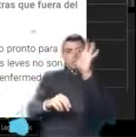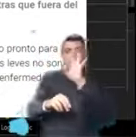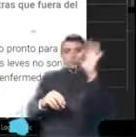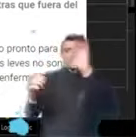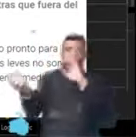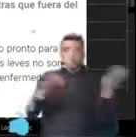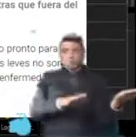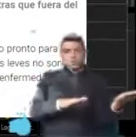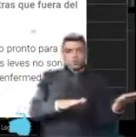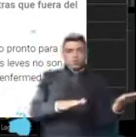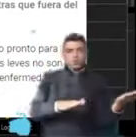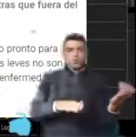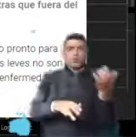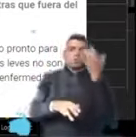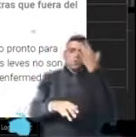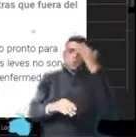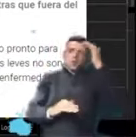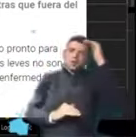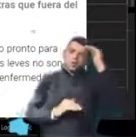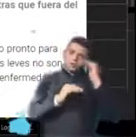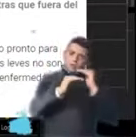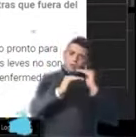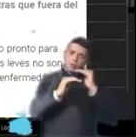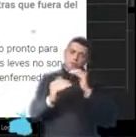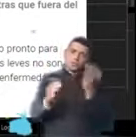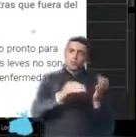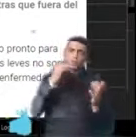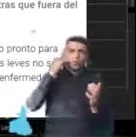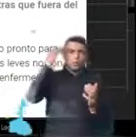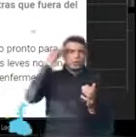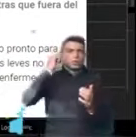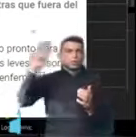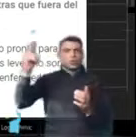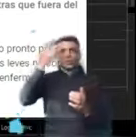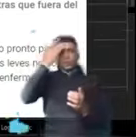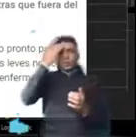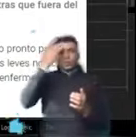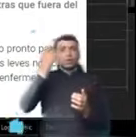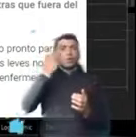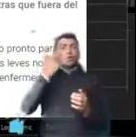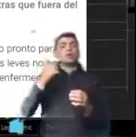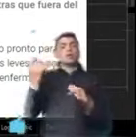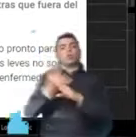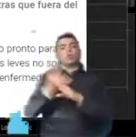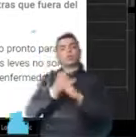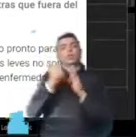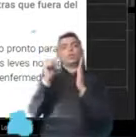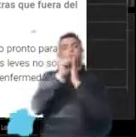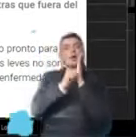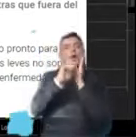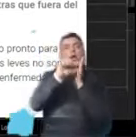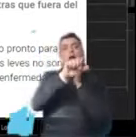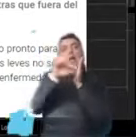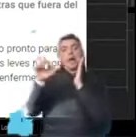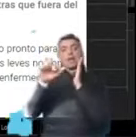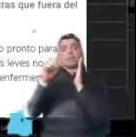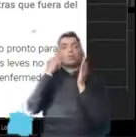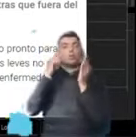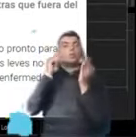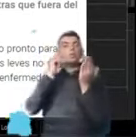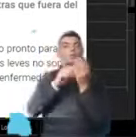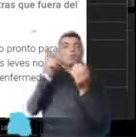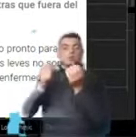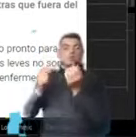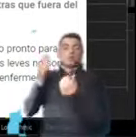tan bajita en Corea del Sur? Imagínense que ellos utilizaron una aplicación para monitorizar los visitantes de áreas